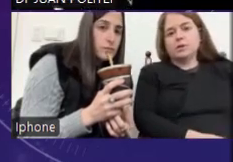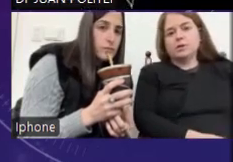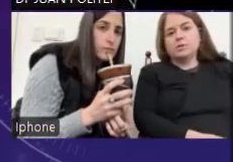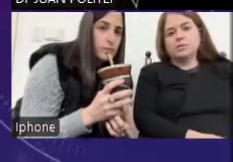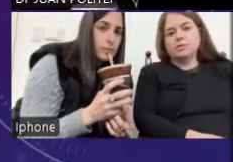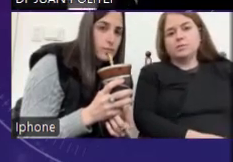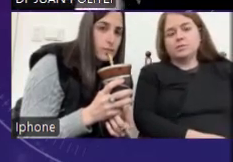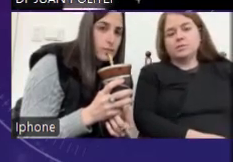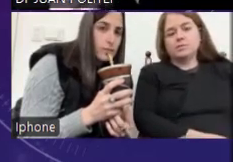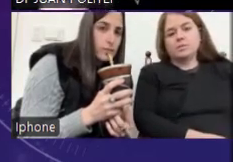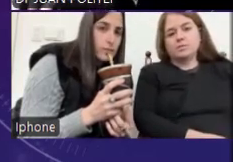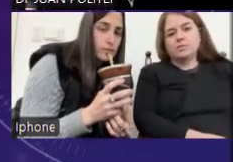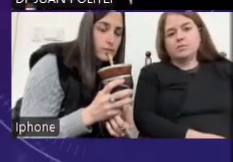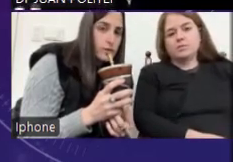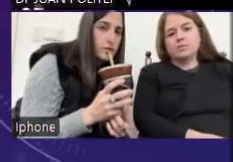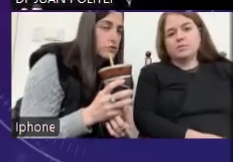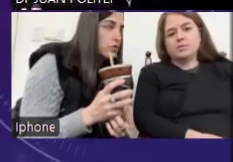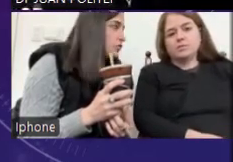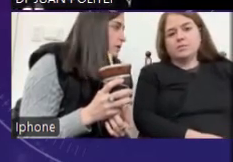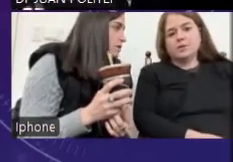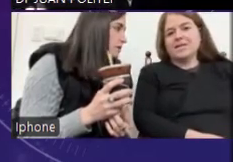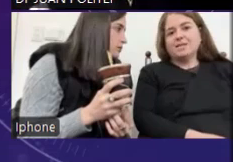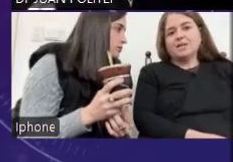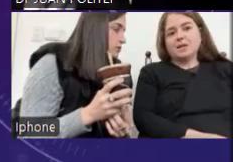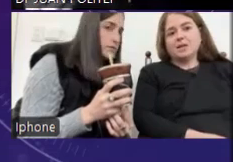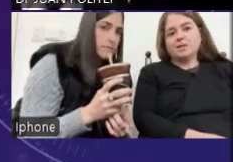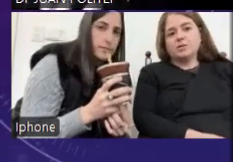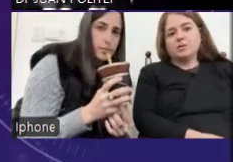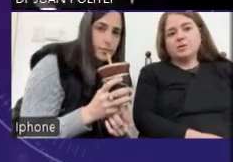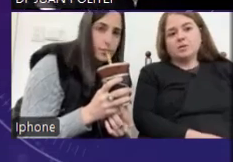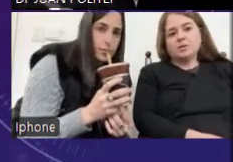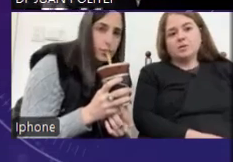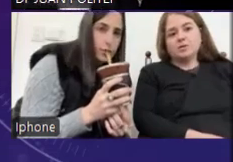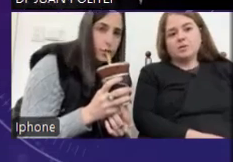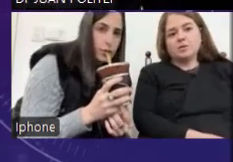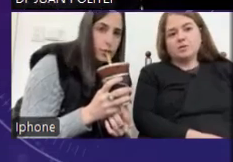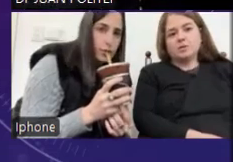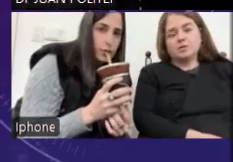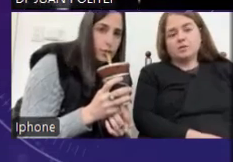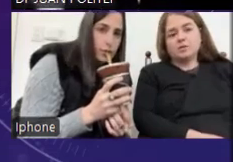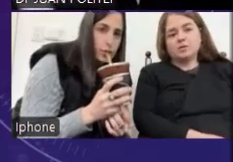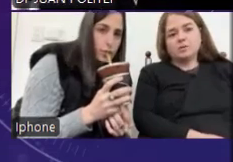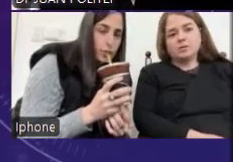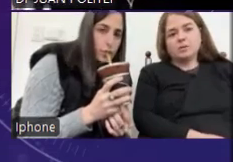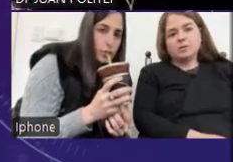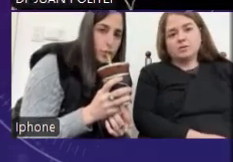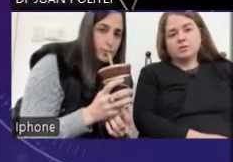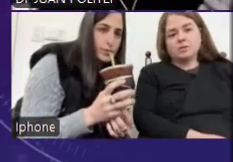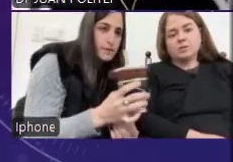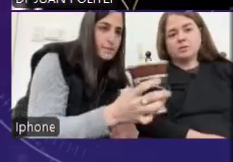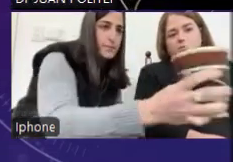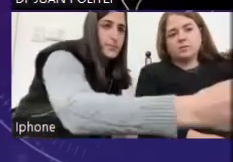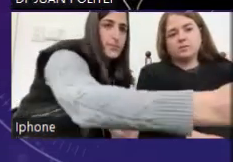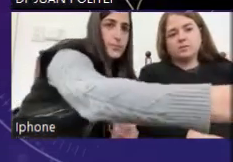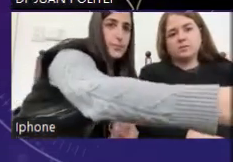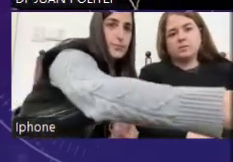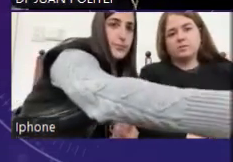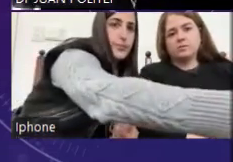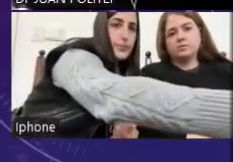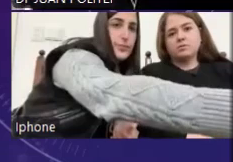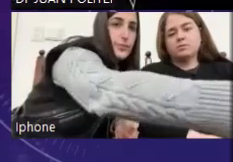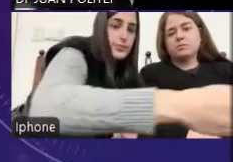es el estudio del liso-GL3, que en los pacientes con Fabry siempre está alto. Es como decir la glucosa